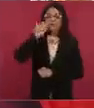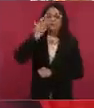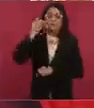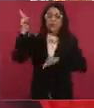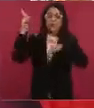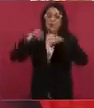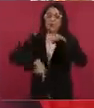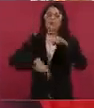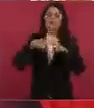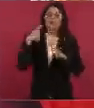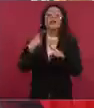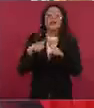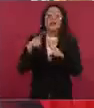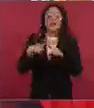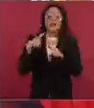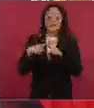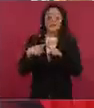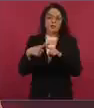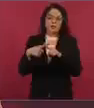eso es lo que